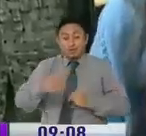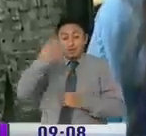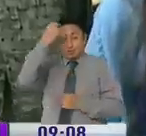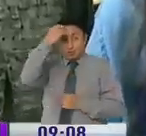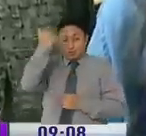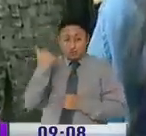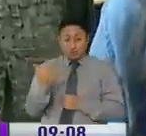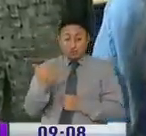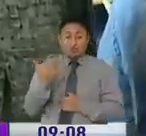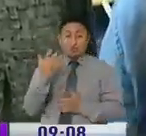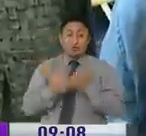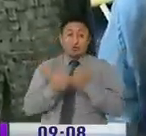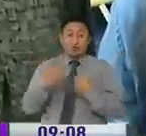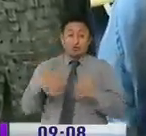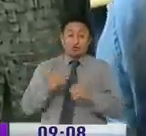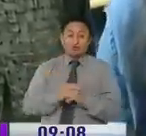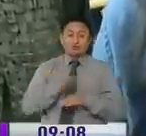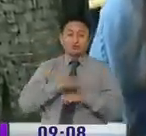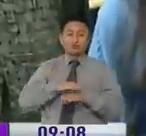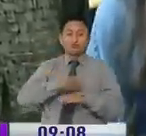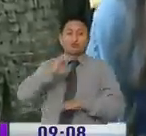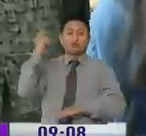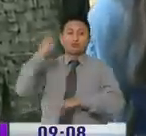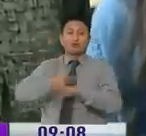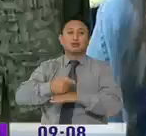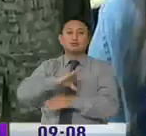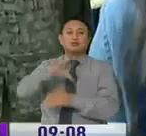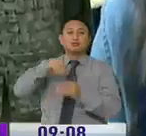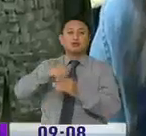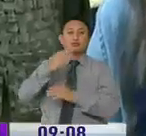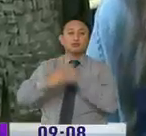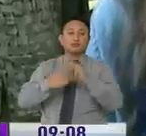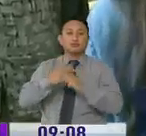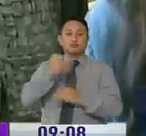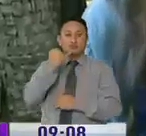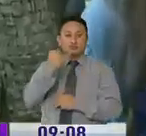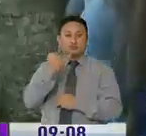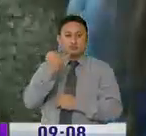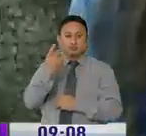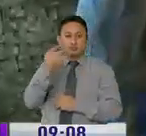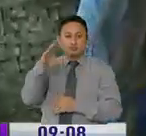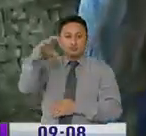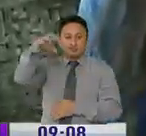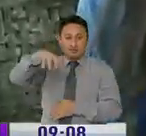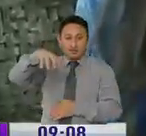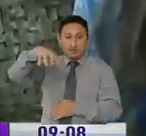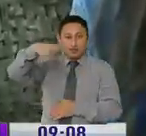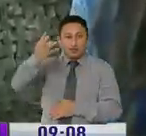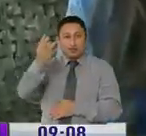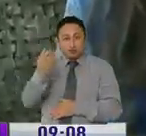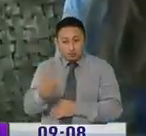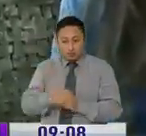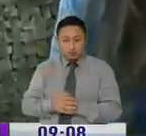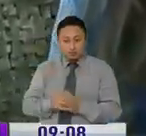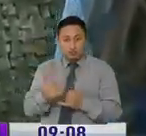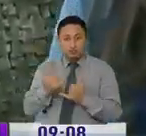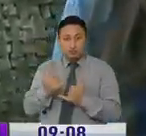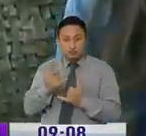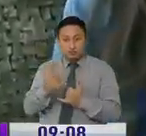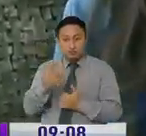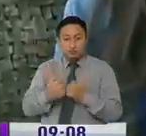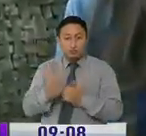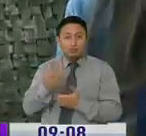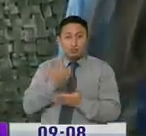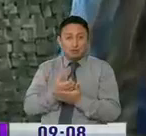educación están en altísimo riesgo con la dichosa fórmula del Fondo Monetario Internacional de reducción del Estado. Lo que estamos viendo no solamente es un